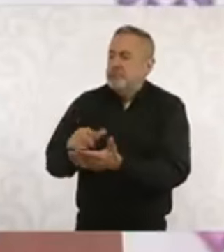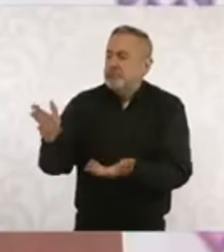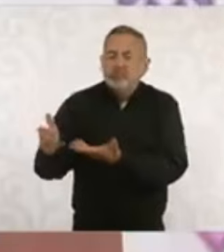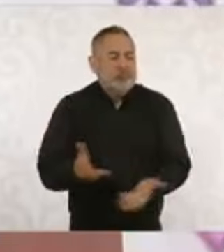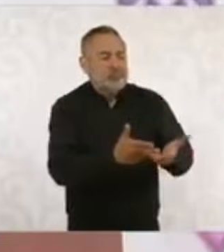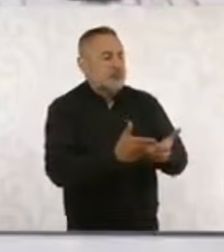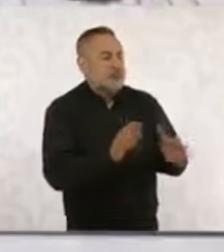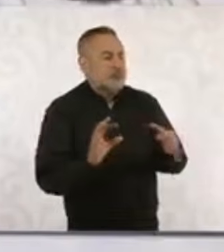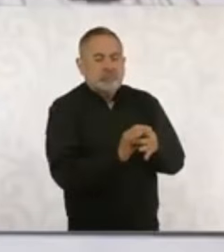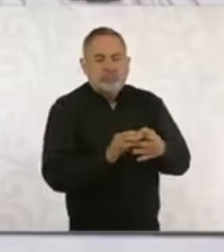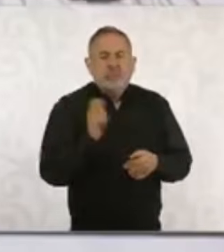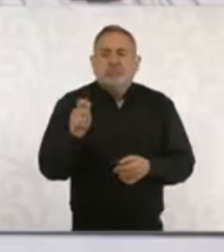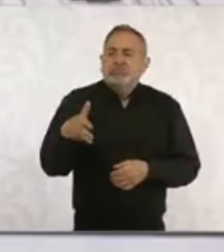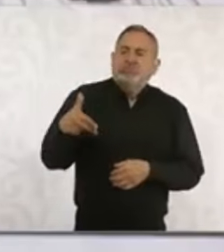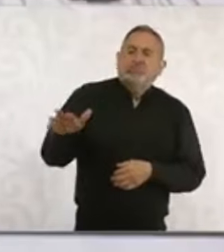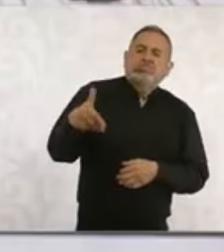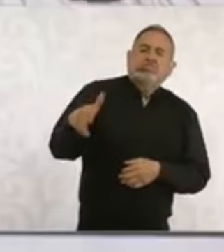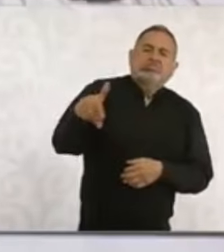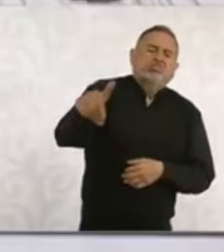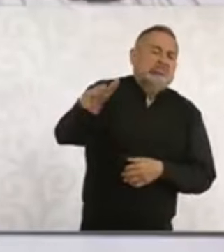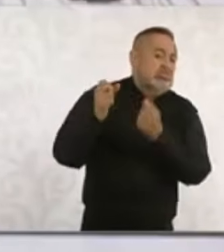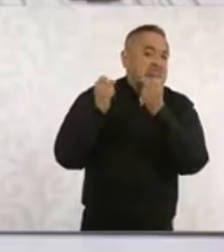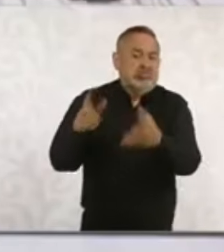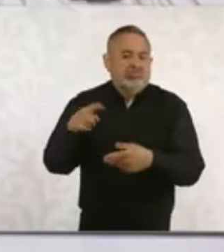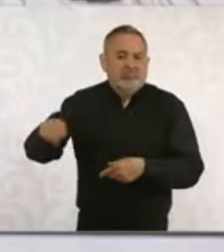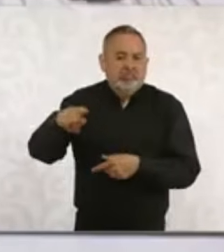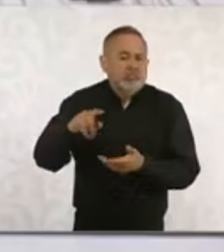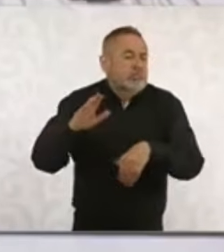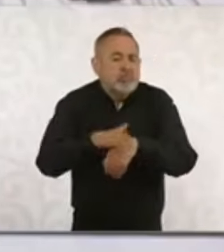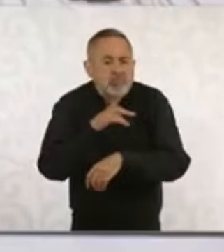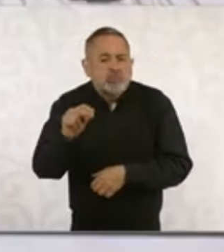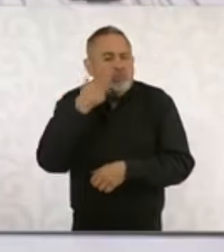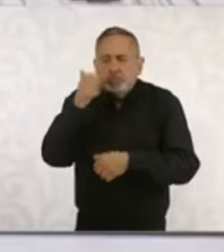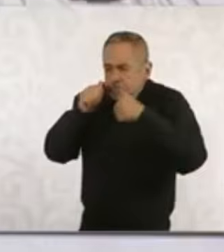de excluir a muchos médicos porque no creían en lo público.